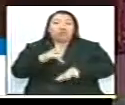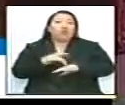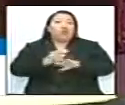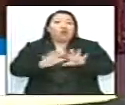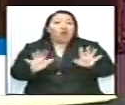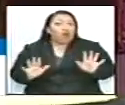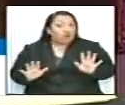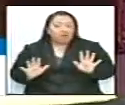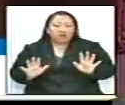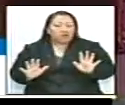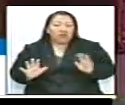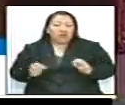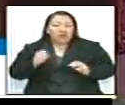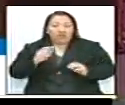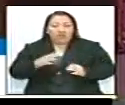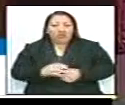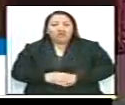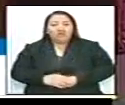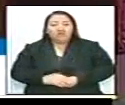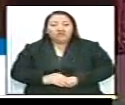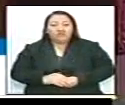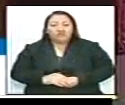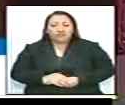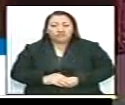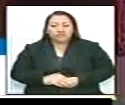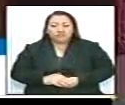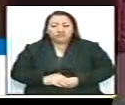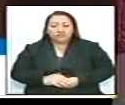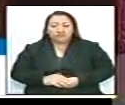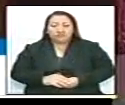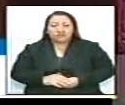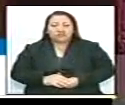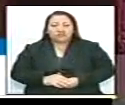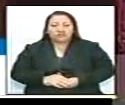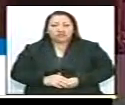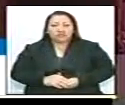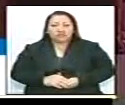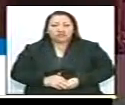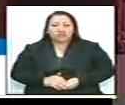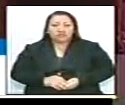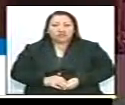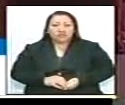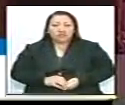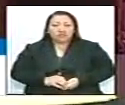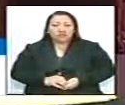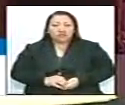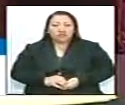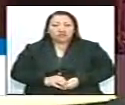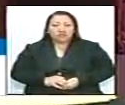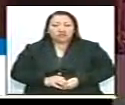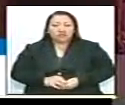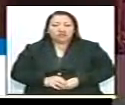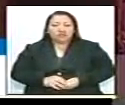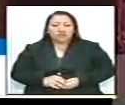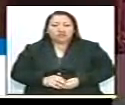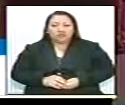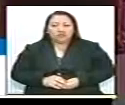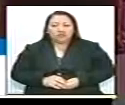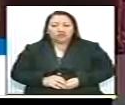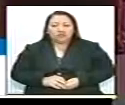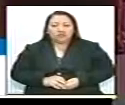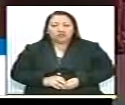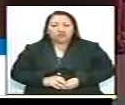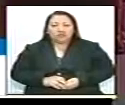que allí incluso hay dogmas de fe, podrían convertir el derecho constitucional en dogmas de fe, cosa